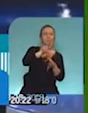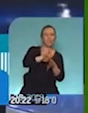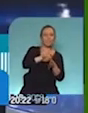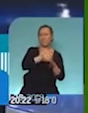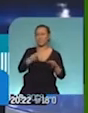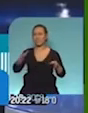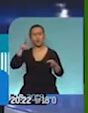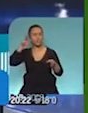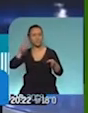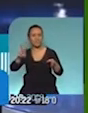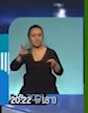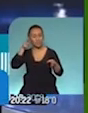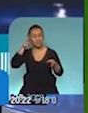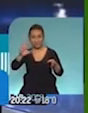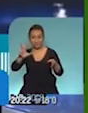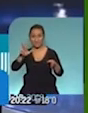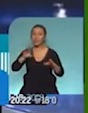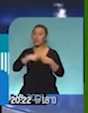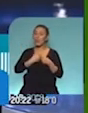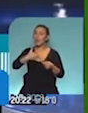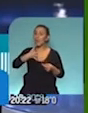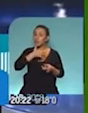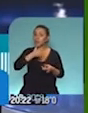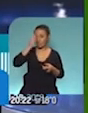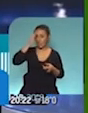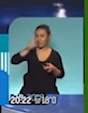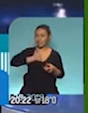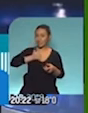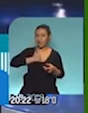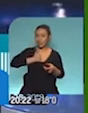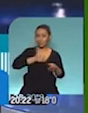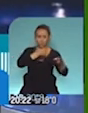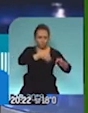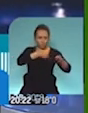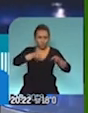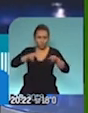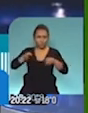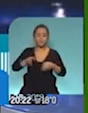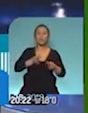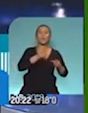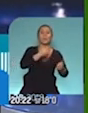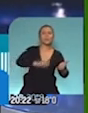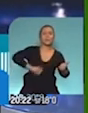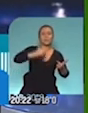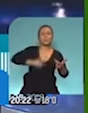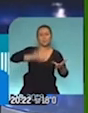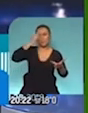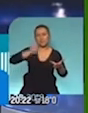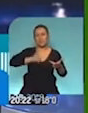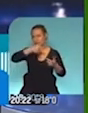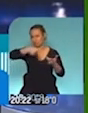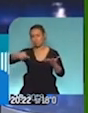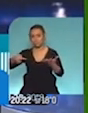Estamos con Esteban Marcioni, él es parte del Frente Popular Darío Santillán de Lanús, de provincia de Buenos Aires.